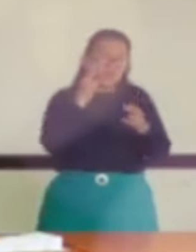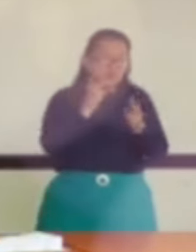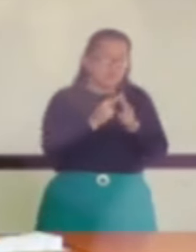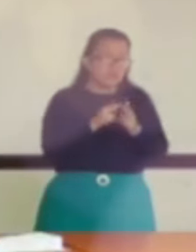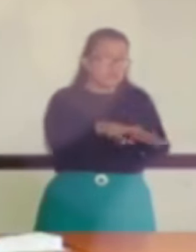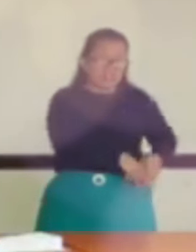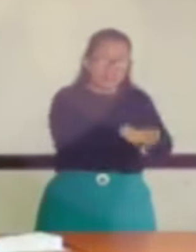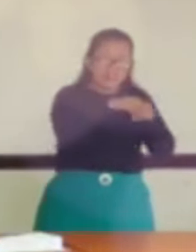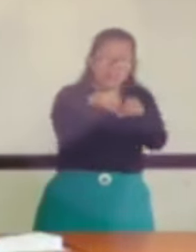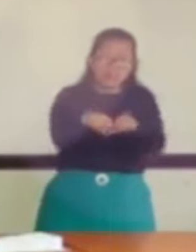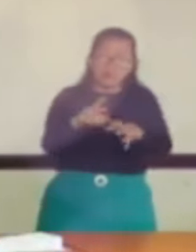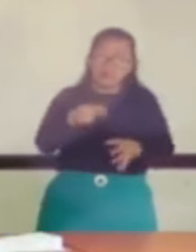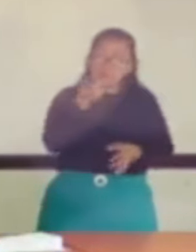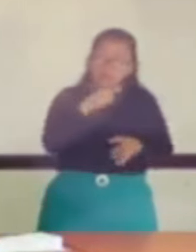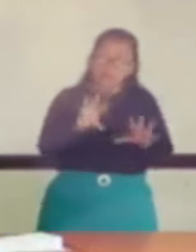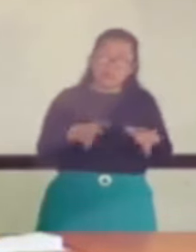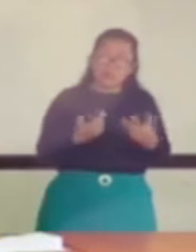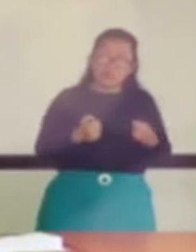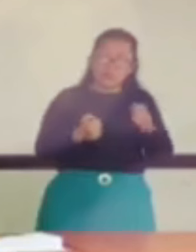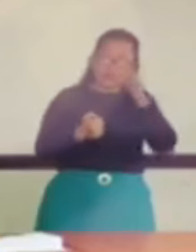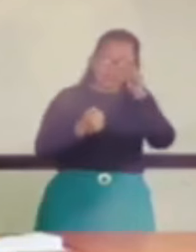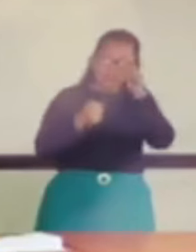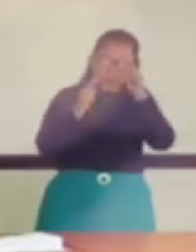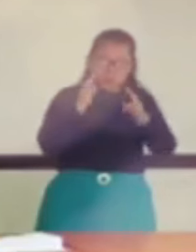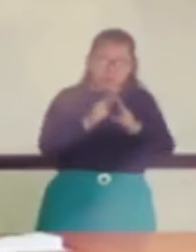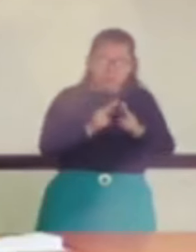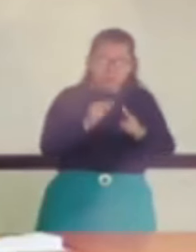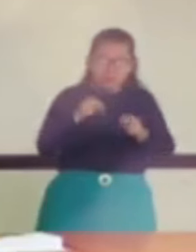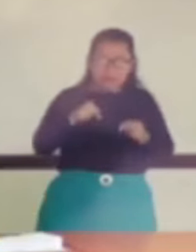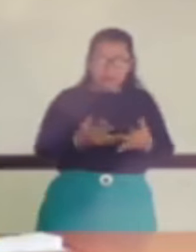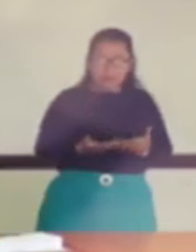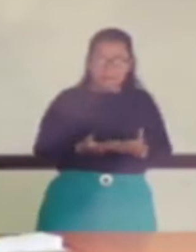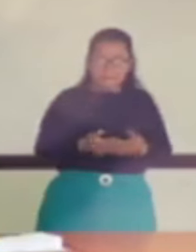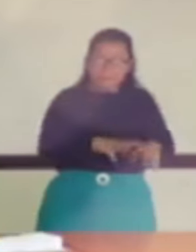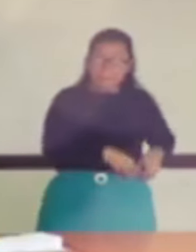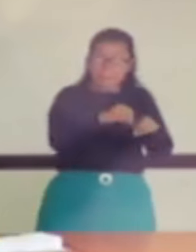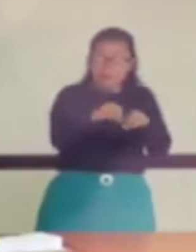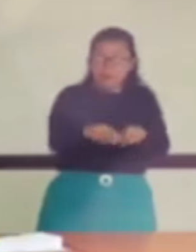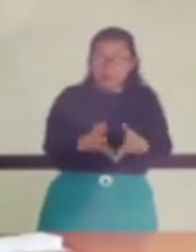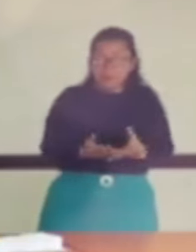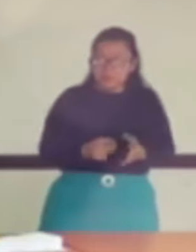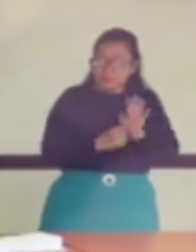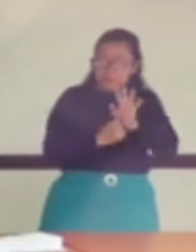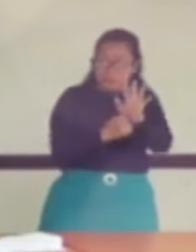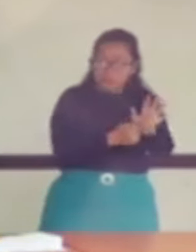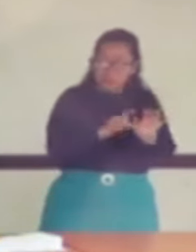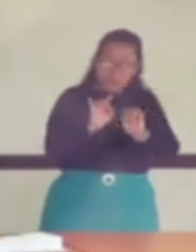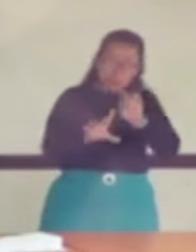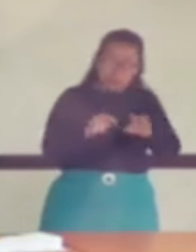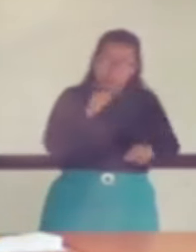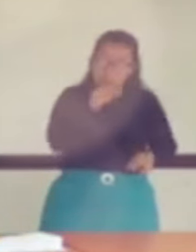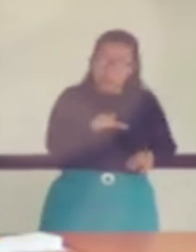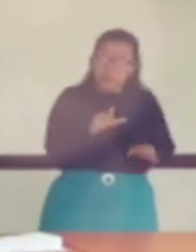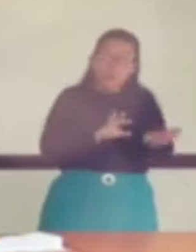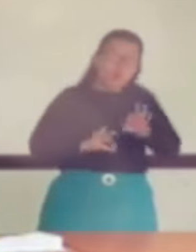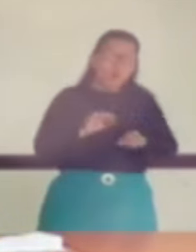medicamento y qué procedió al conocer dicha sustracción? ¿Se presentó alguna denuncia?